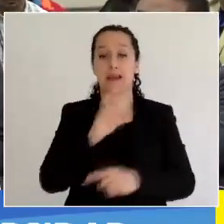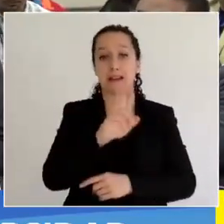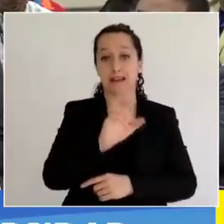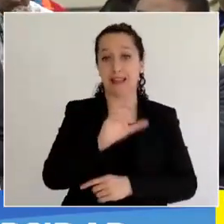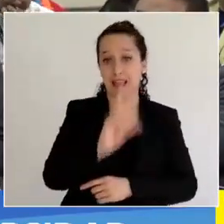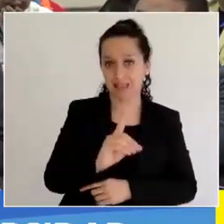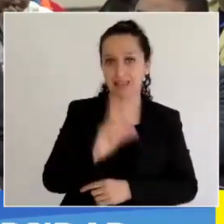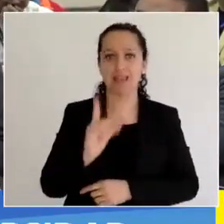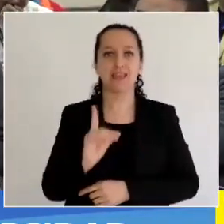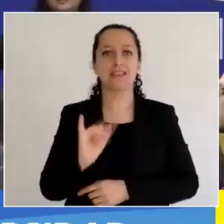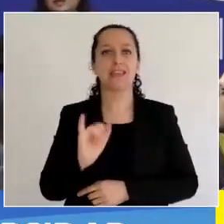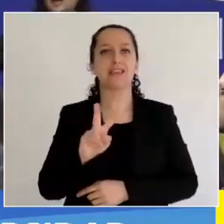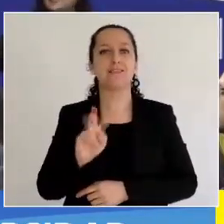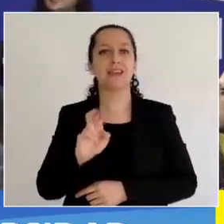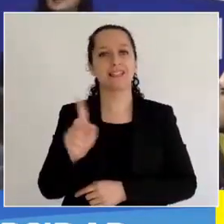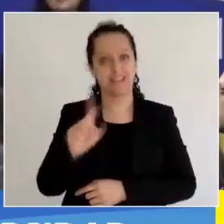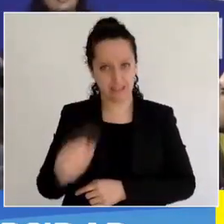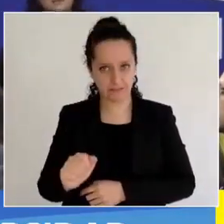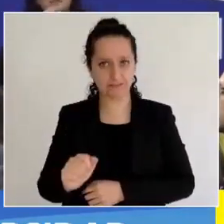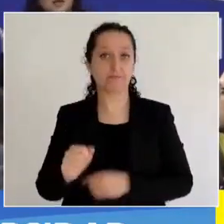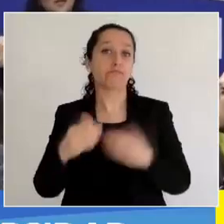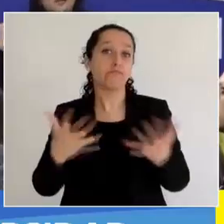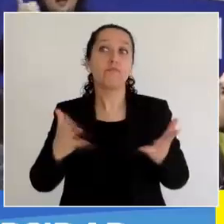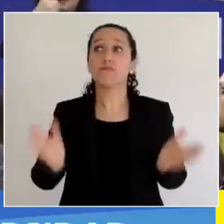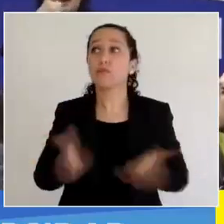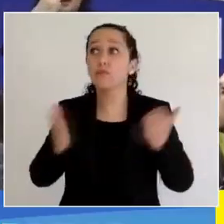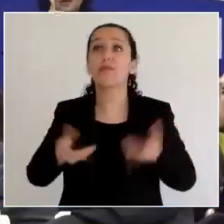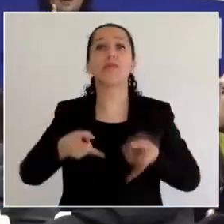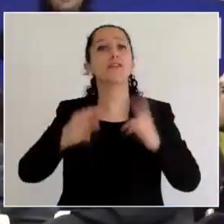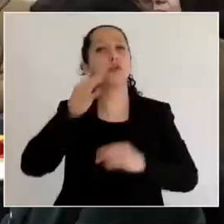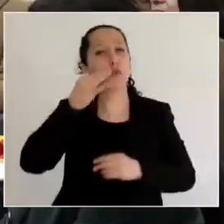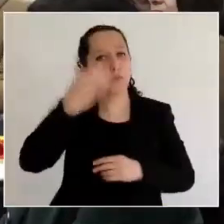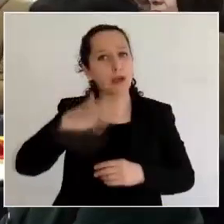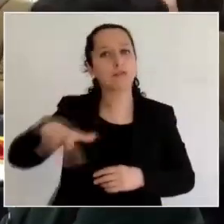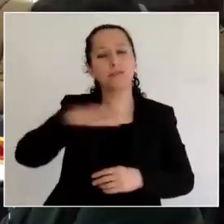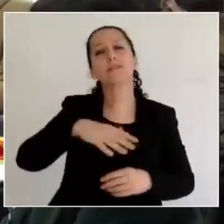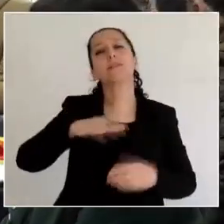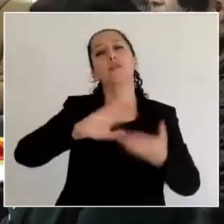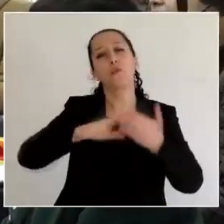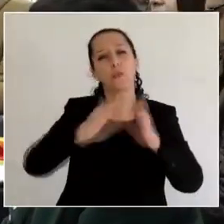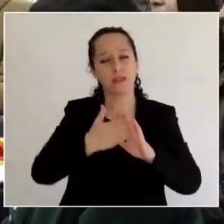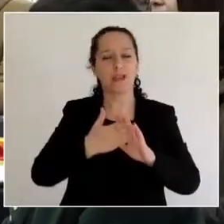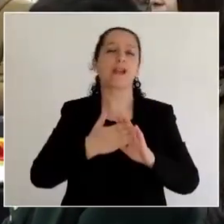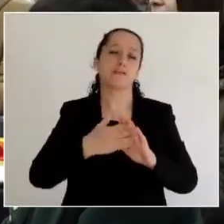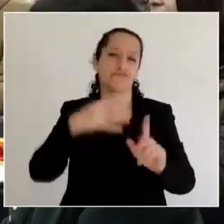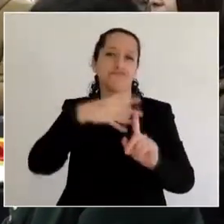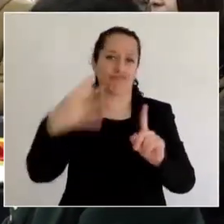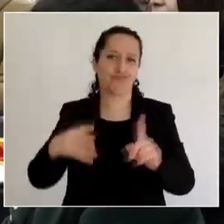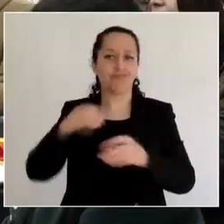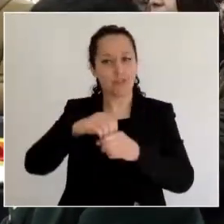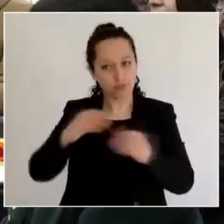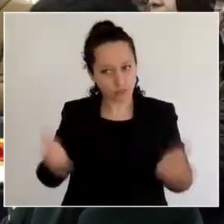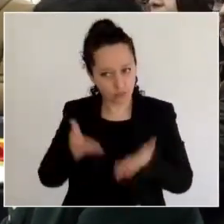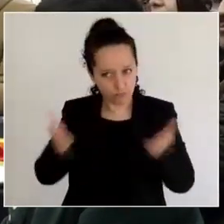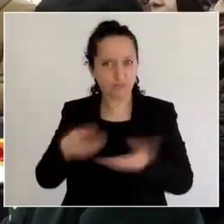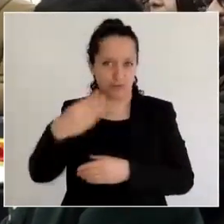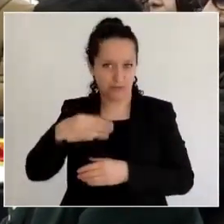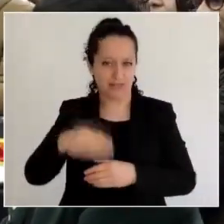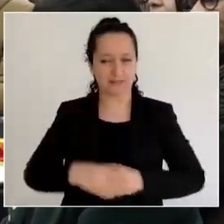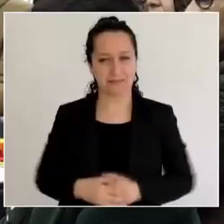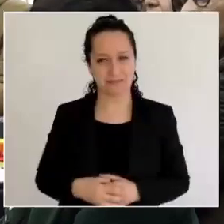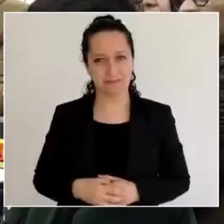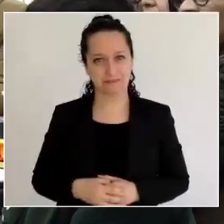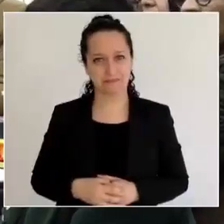trabajo colaborativo que permita la promoción de los derechos humanos de las comunidades LGBTIQ+, desde los municipios.